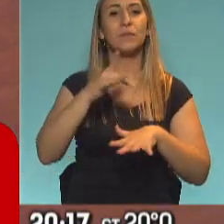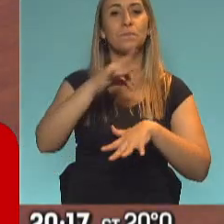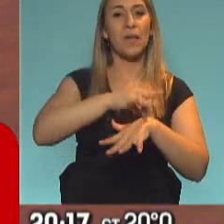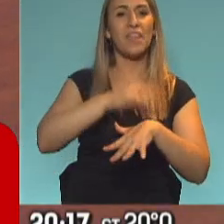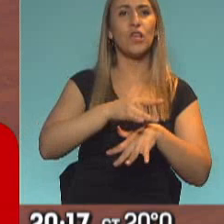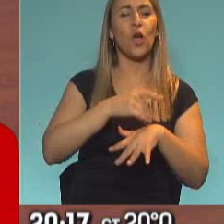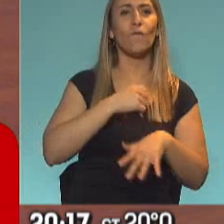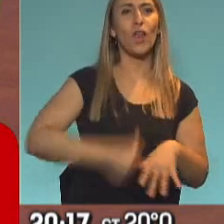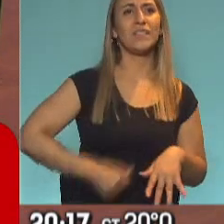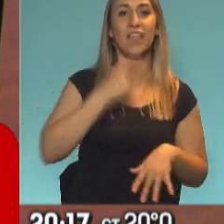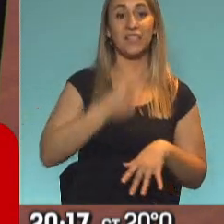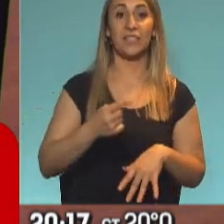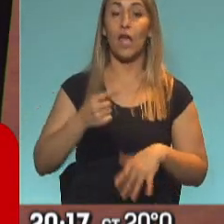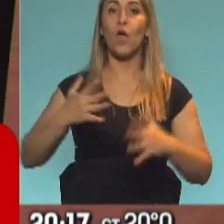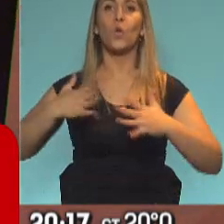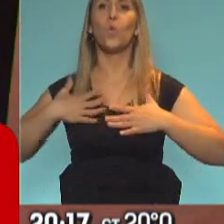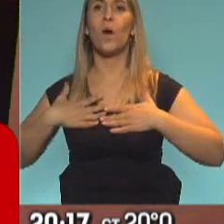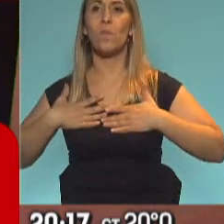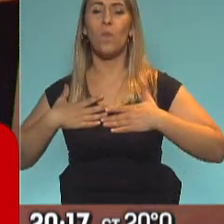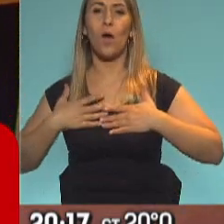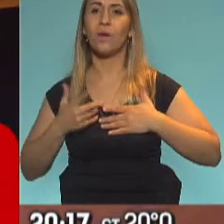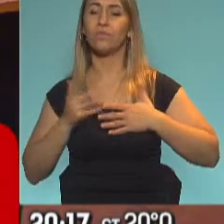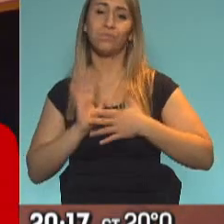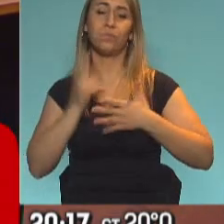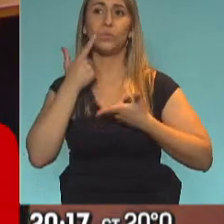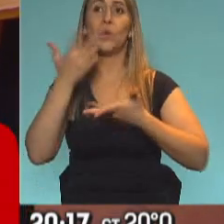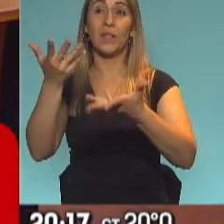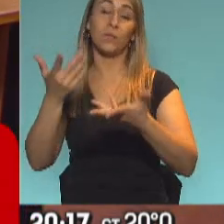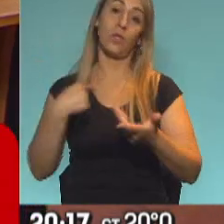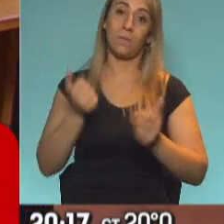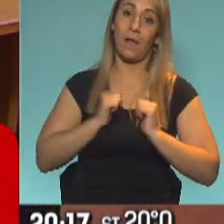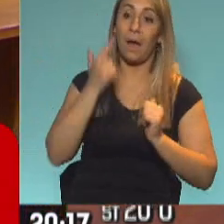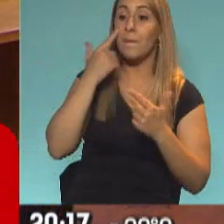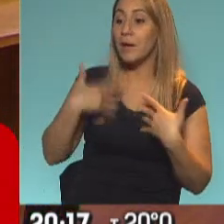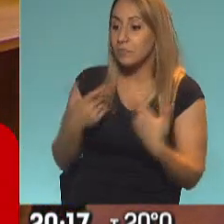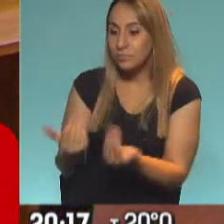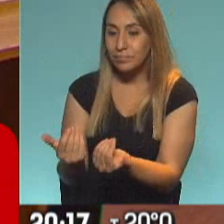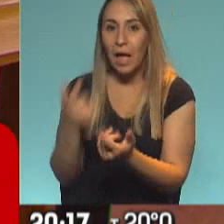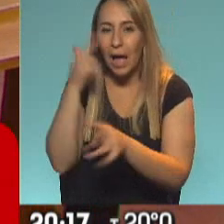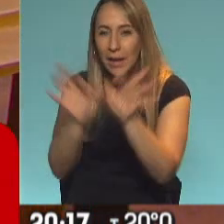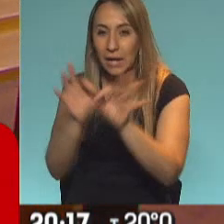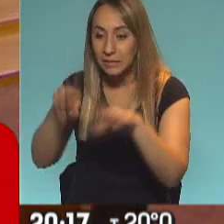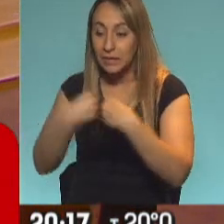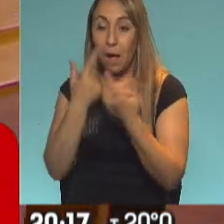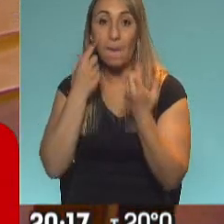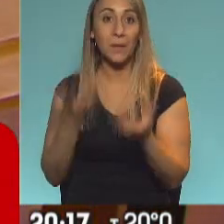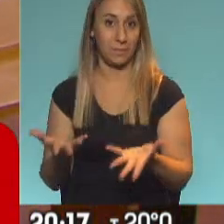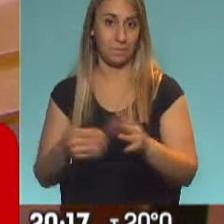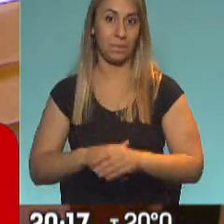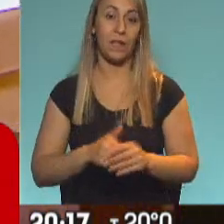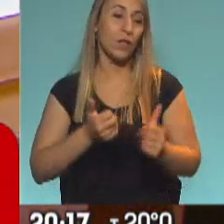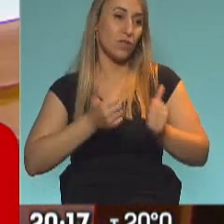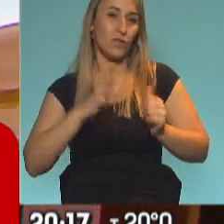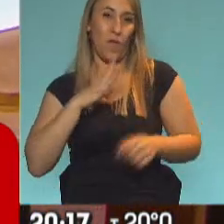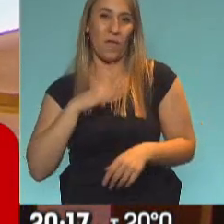Bueno, estamos todos a la espera de que el cuerpo de Maradona nos cuente qué fue lo que pasó. Todavía no asimilamos el duelo,